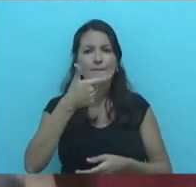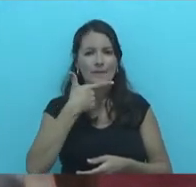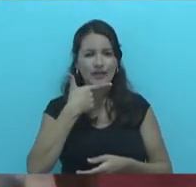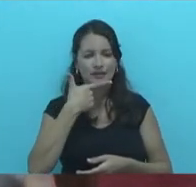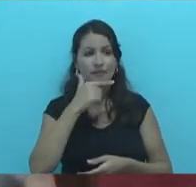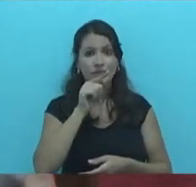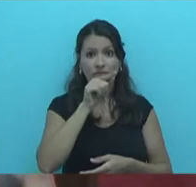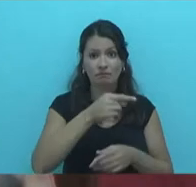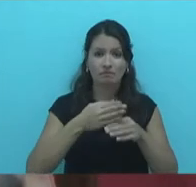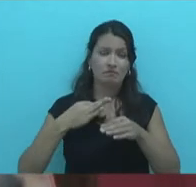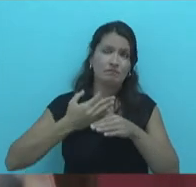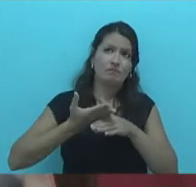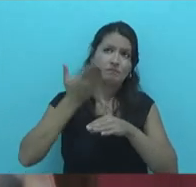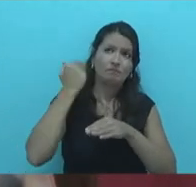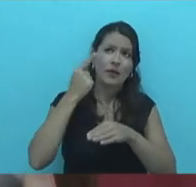años, en el año